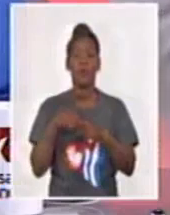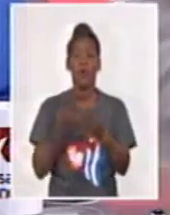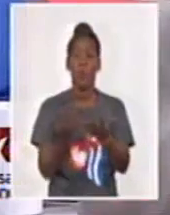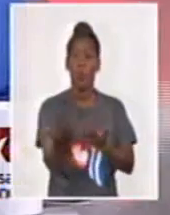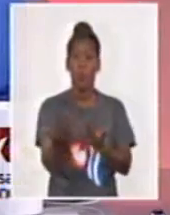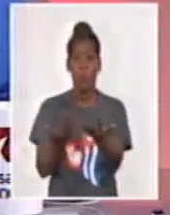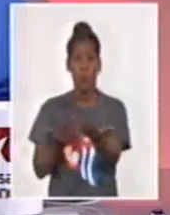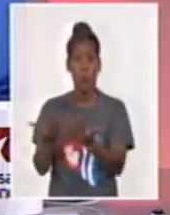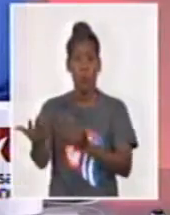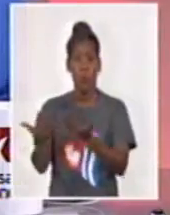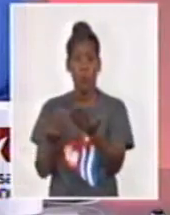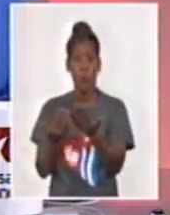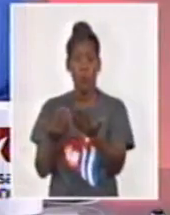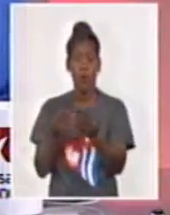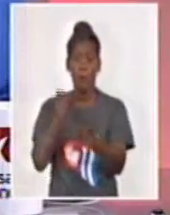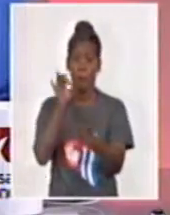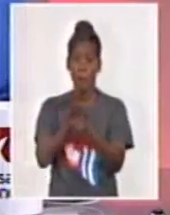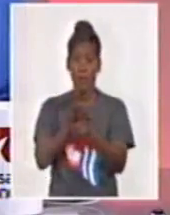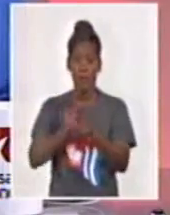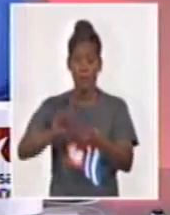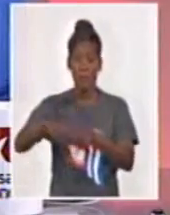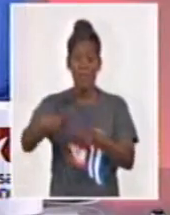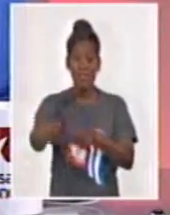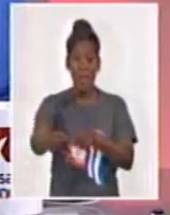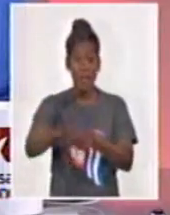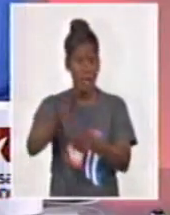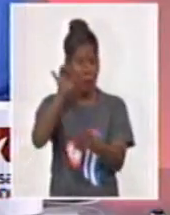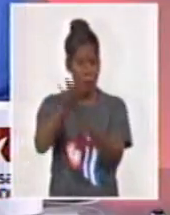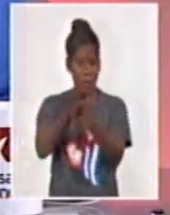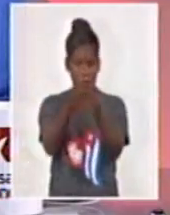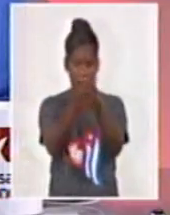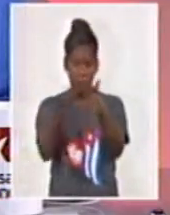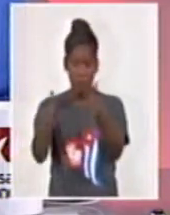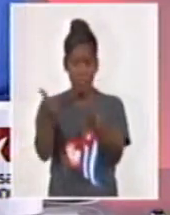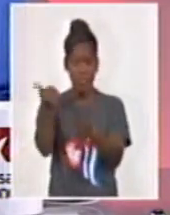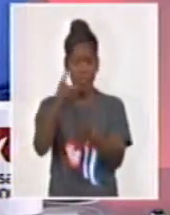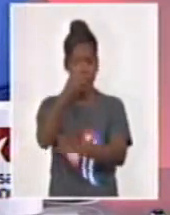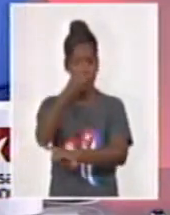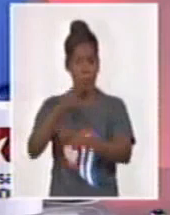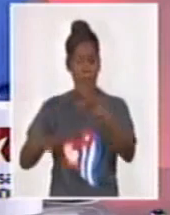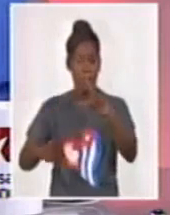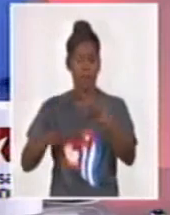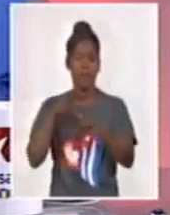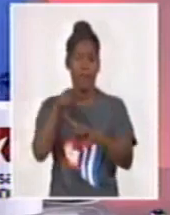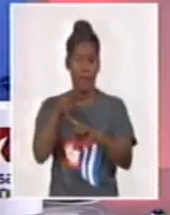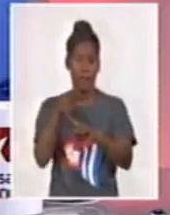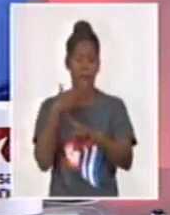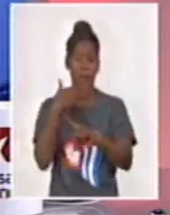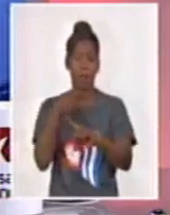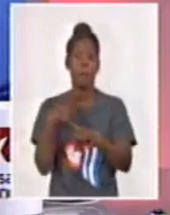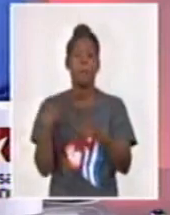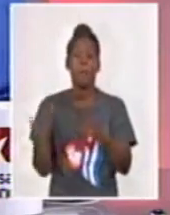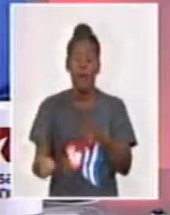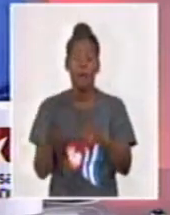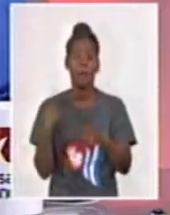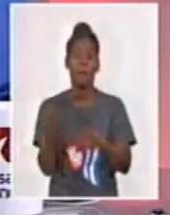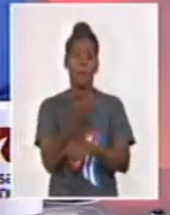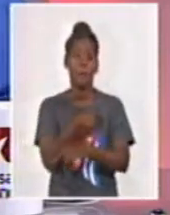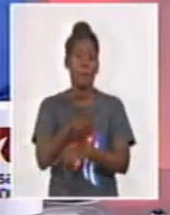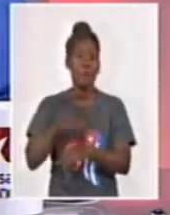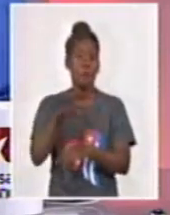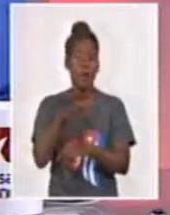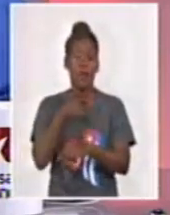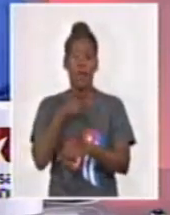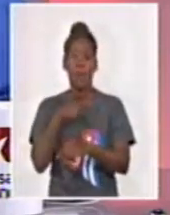Esto sería a partir de mañana, sería de esta forma, y por supuesto daría mucha más posibilidad que la gente, la